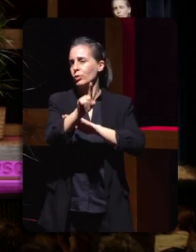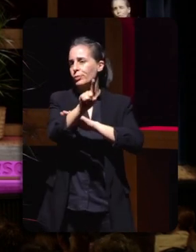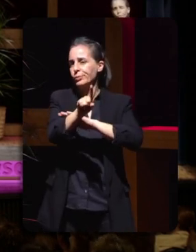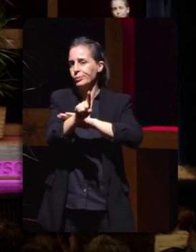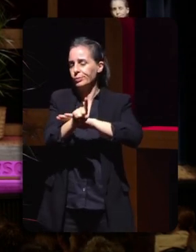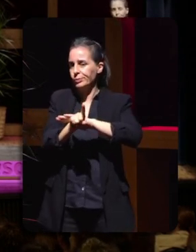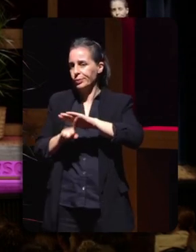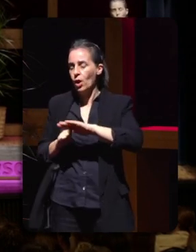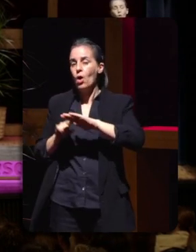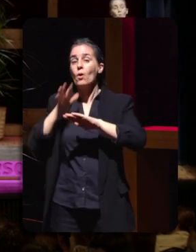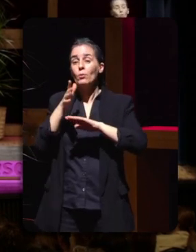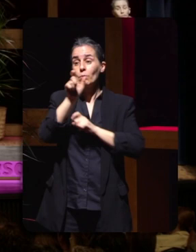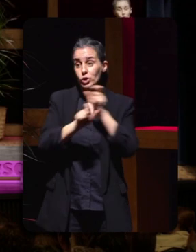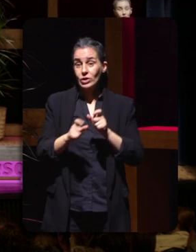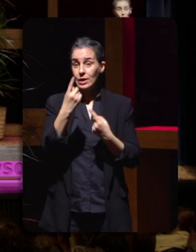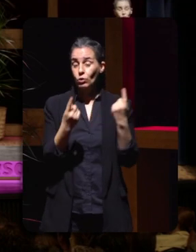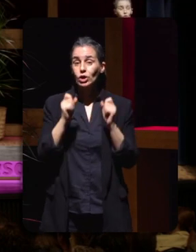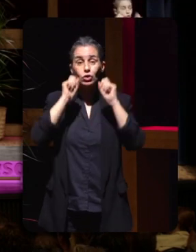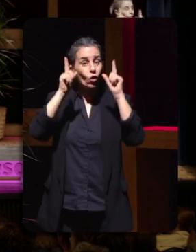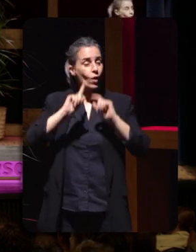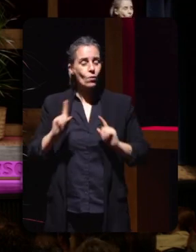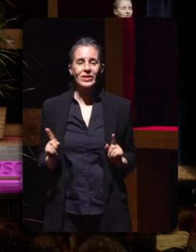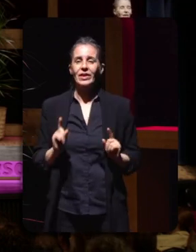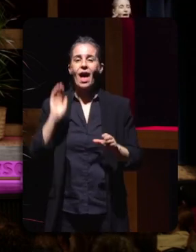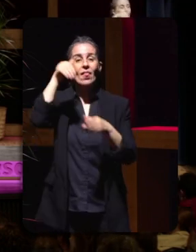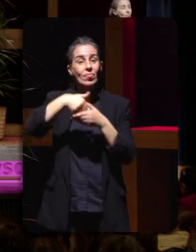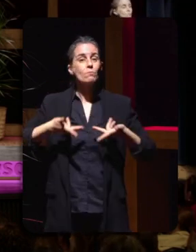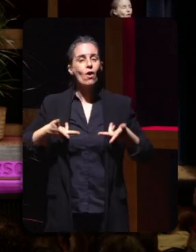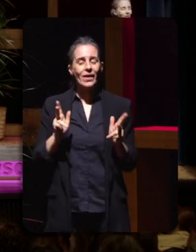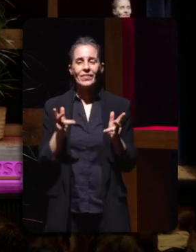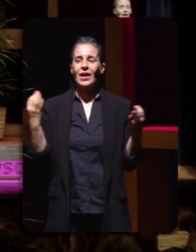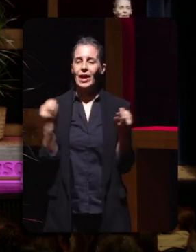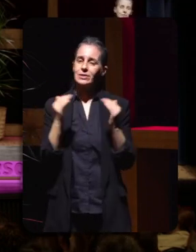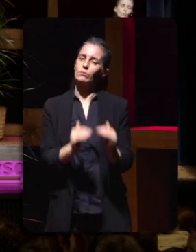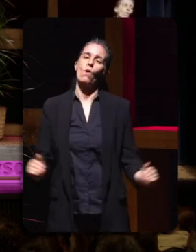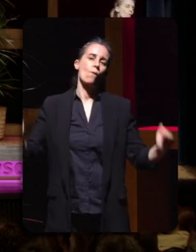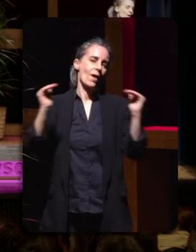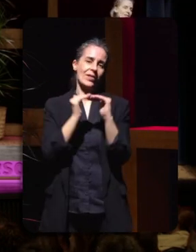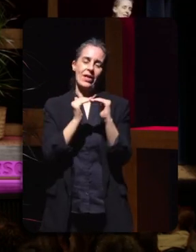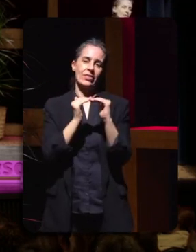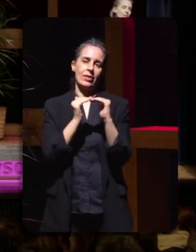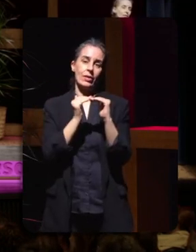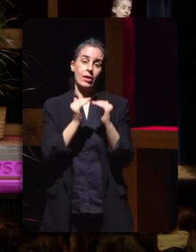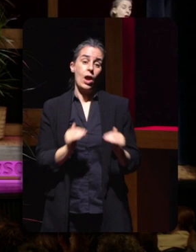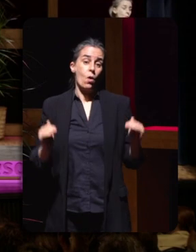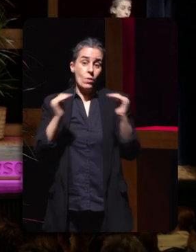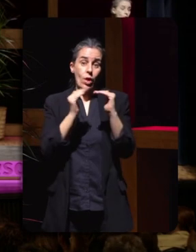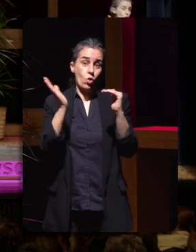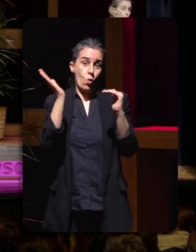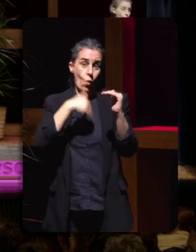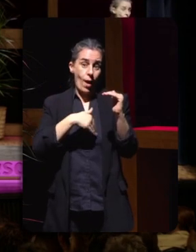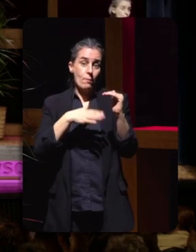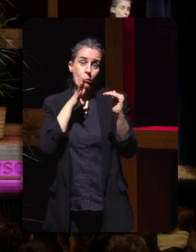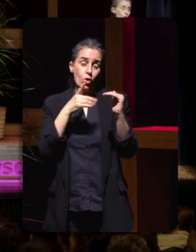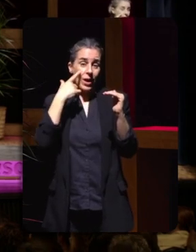hay gente que no se ha dado cuenta que la democracia se basa en la igualdad y que no puede haber igualdad si hay una